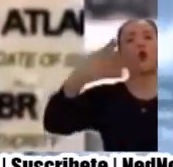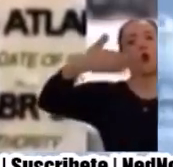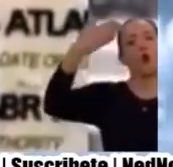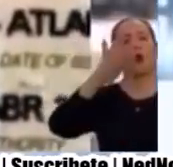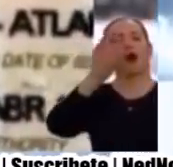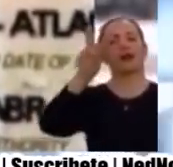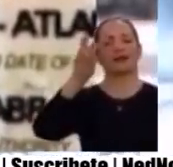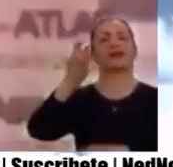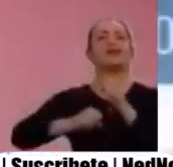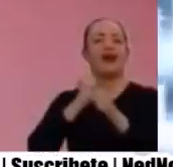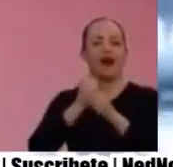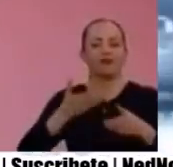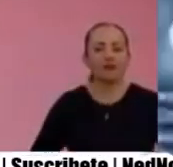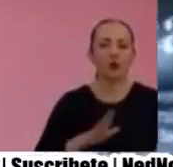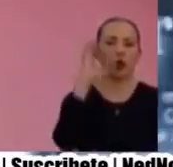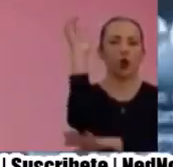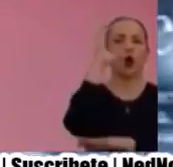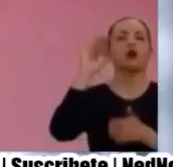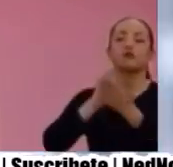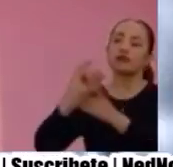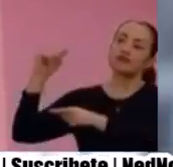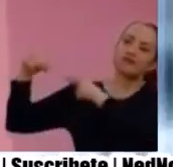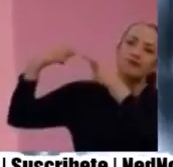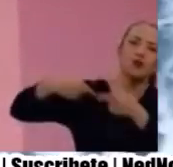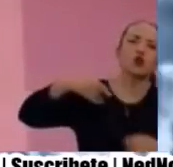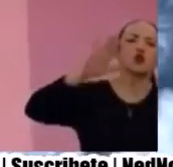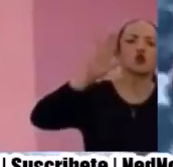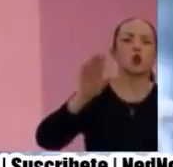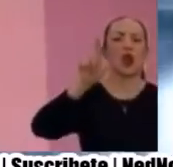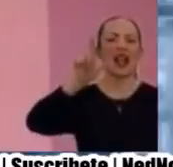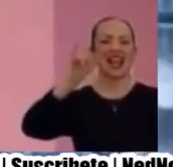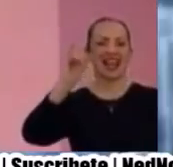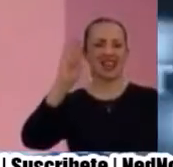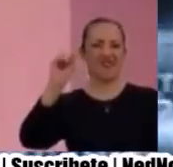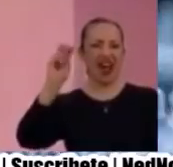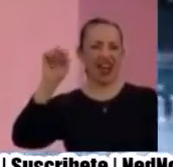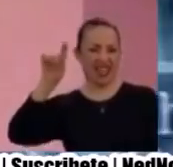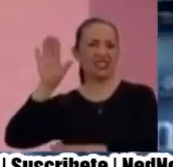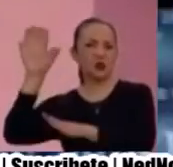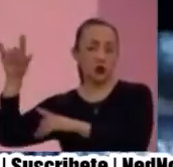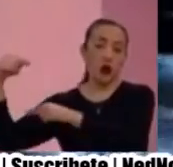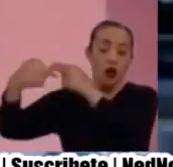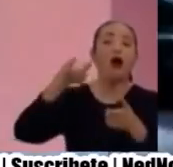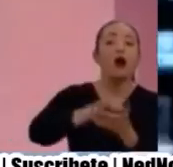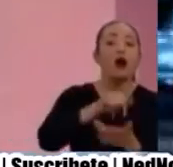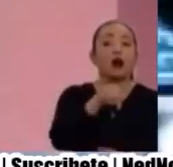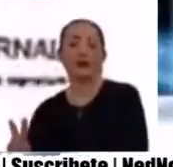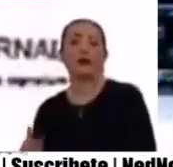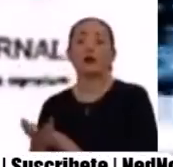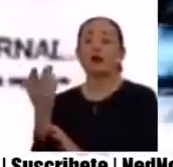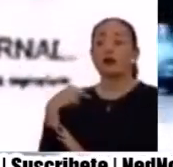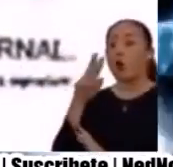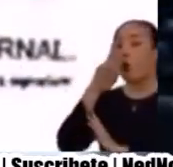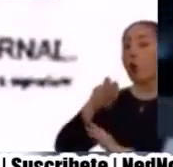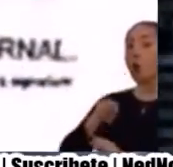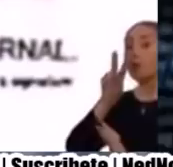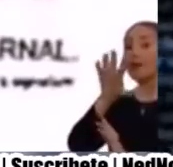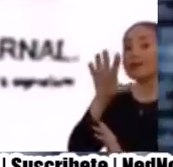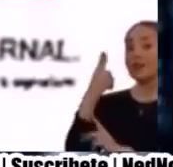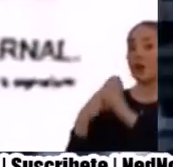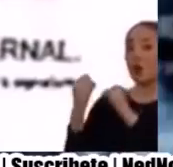pues que sucede las cosas que diría este sab de esas que infunden tanto